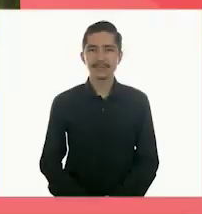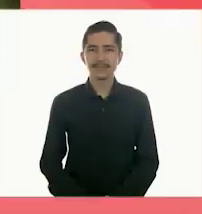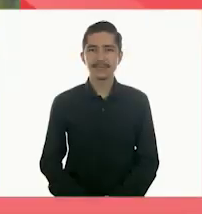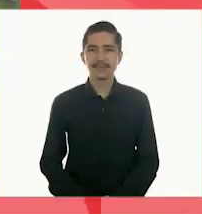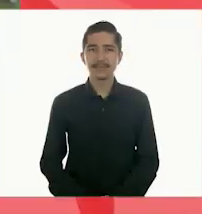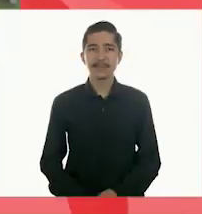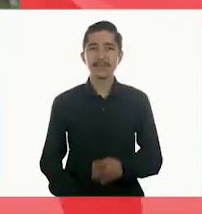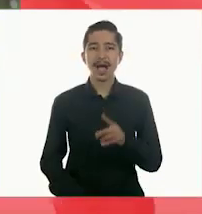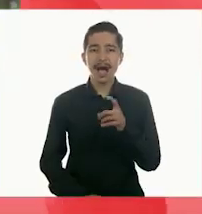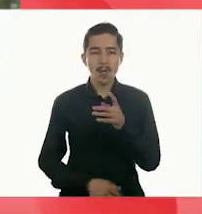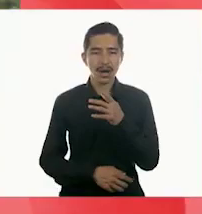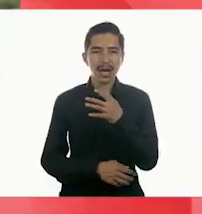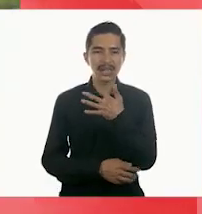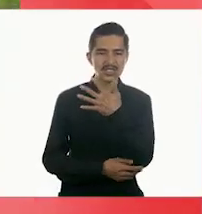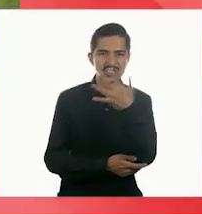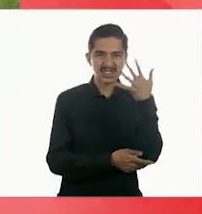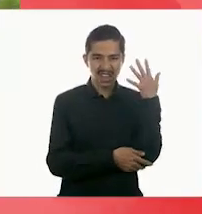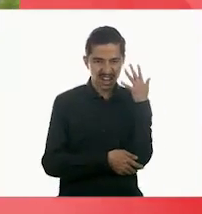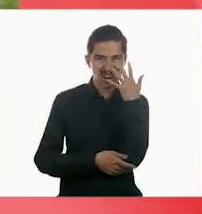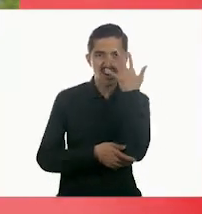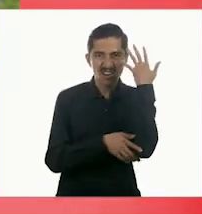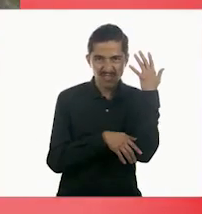Agua y selva.